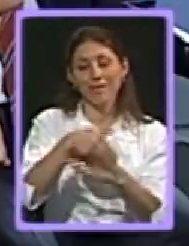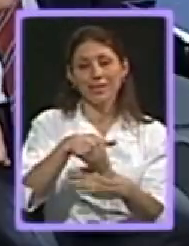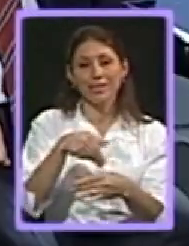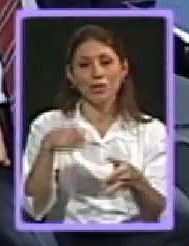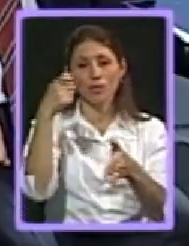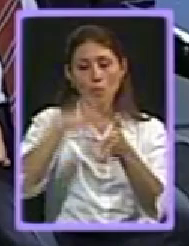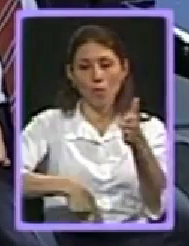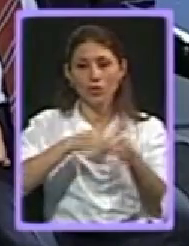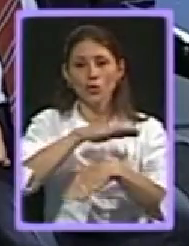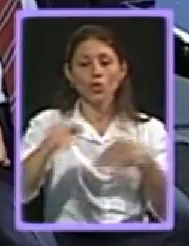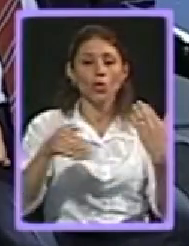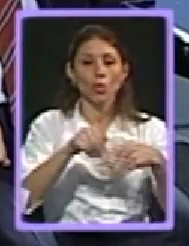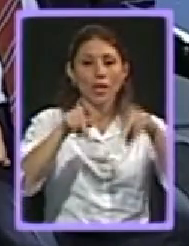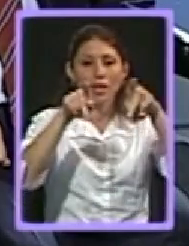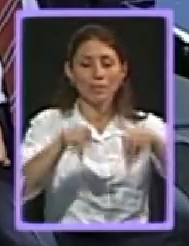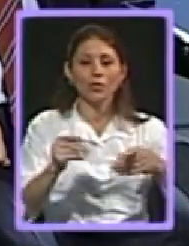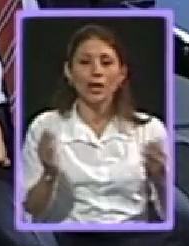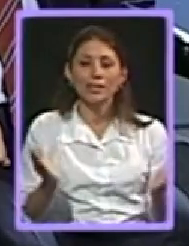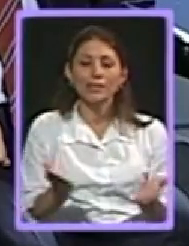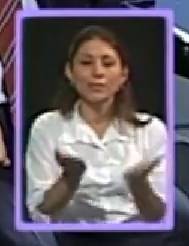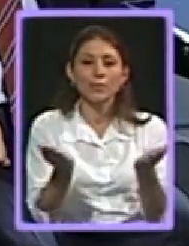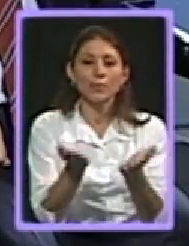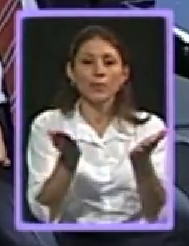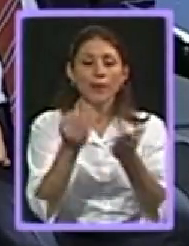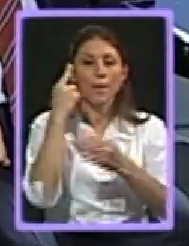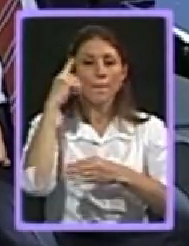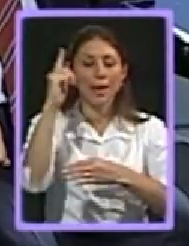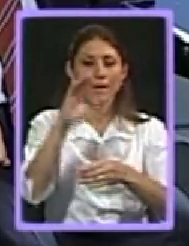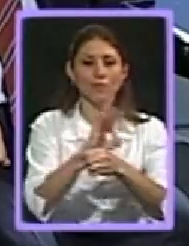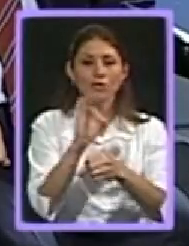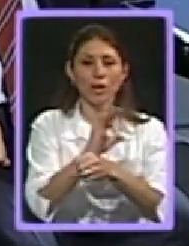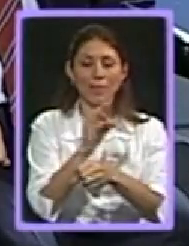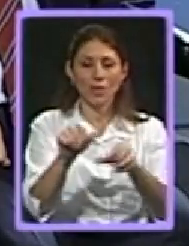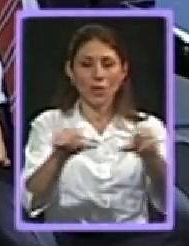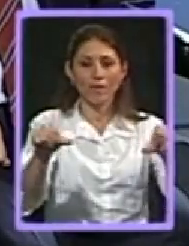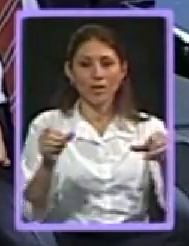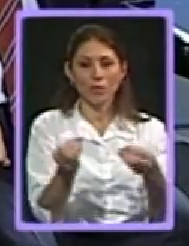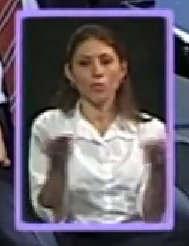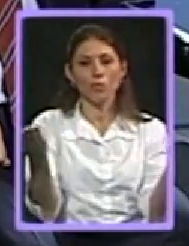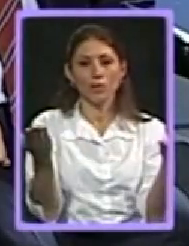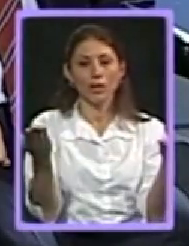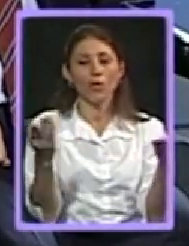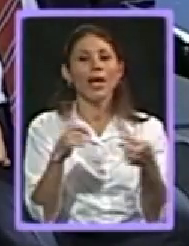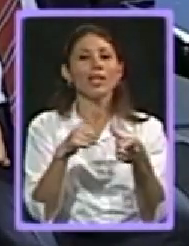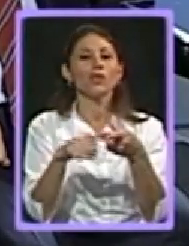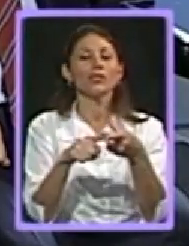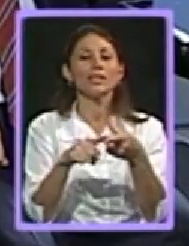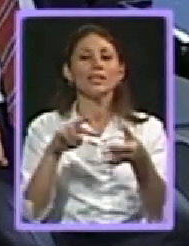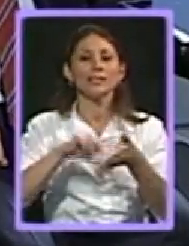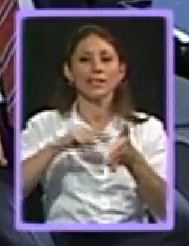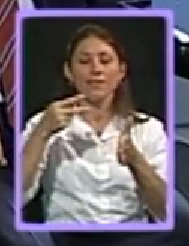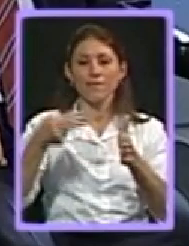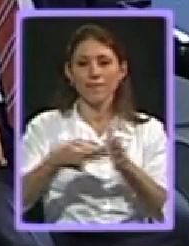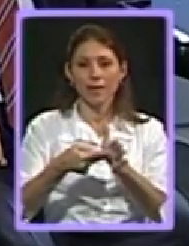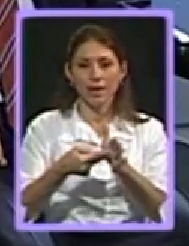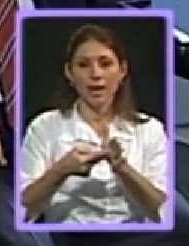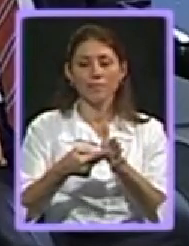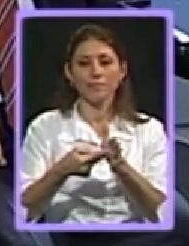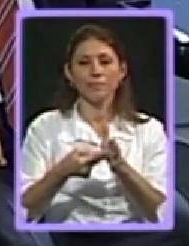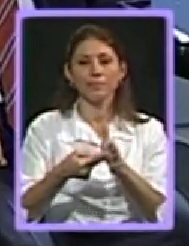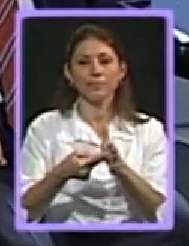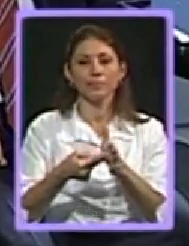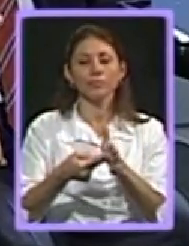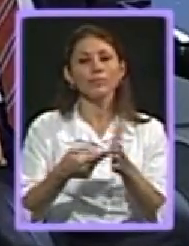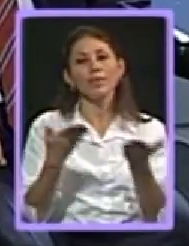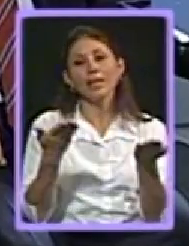los costarricenses aportan para el funcionamiento del sector público. Y entonces eso significa, en una circunstancia en